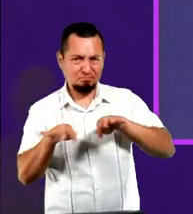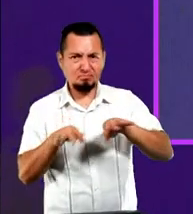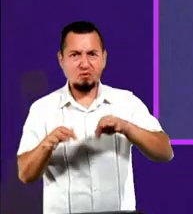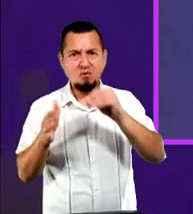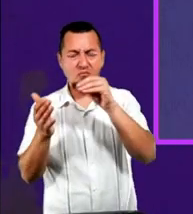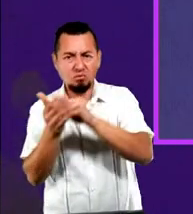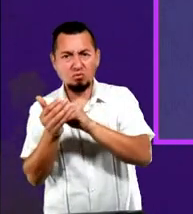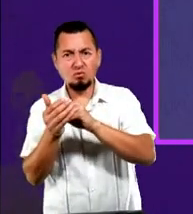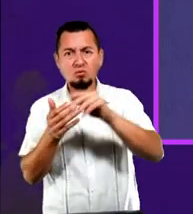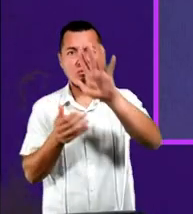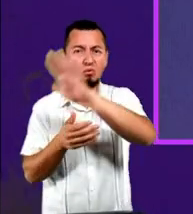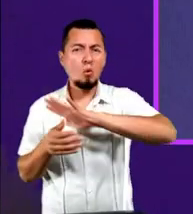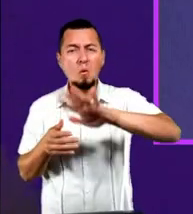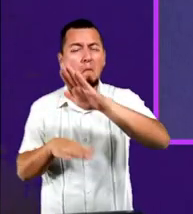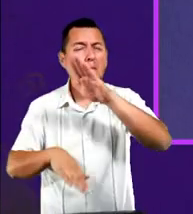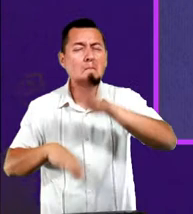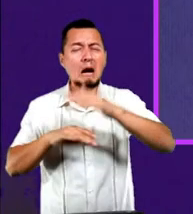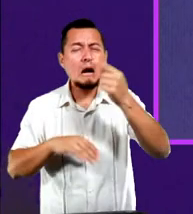la de